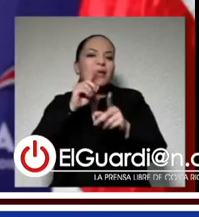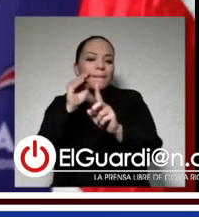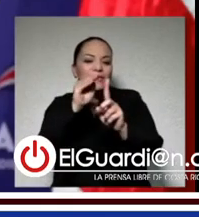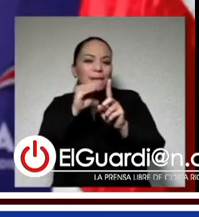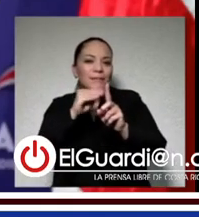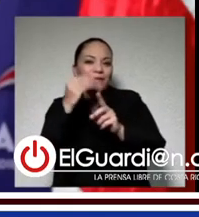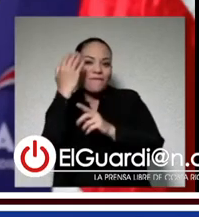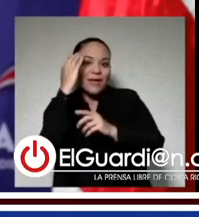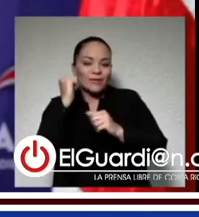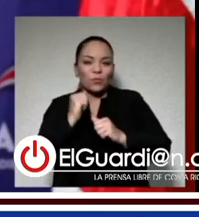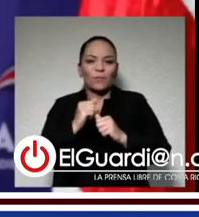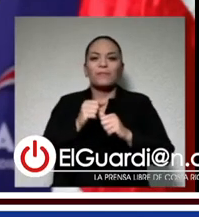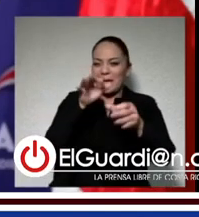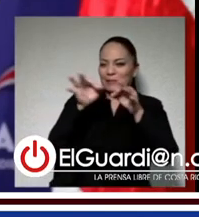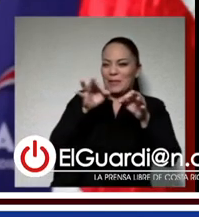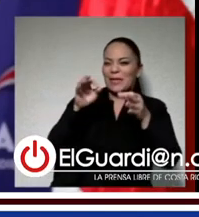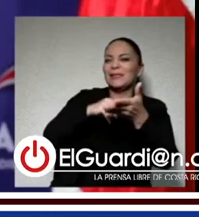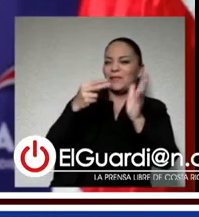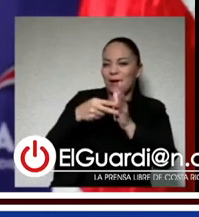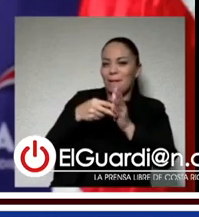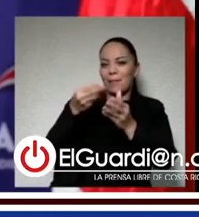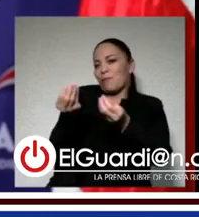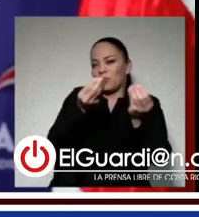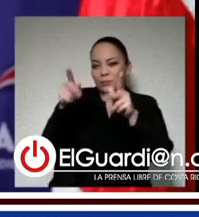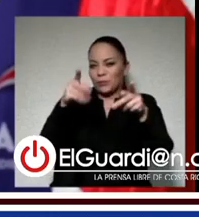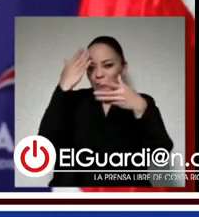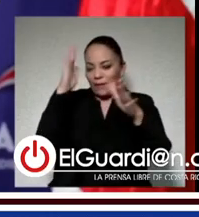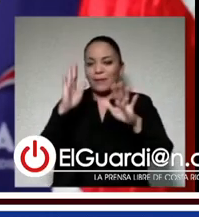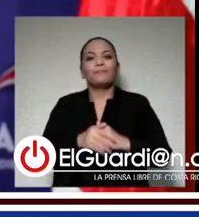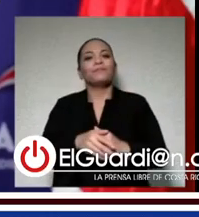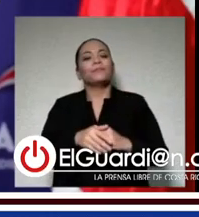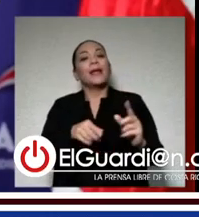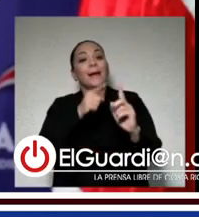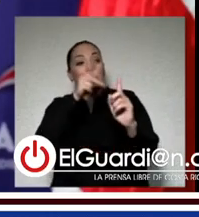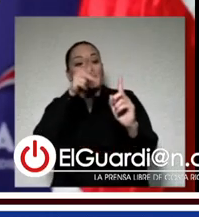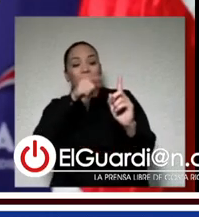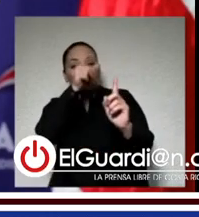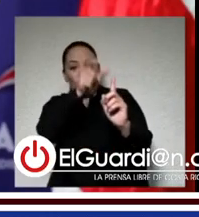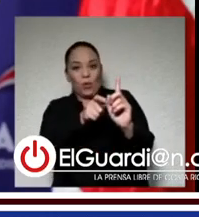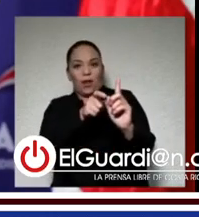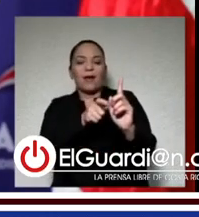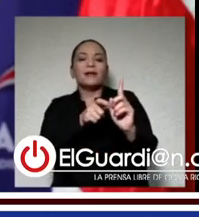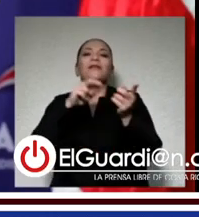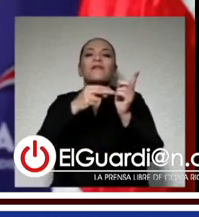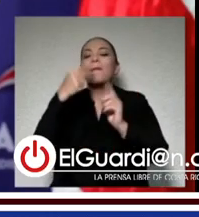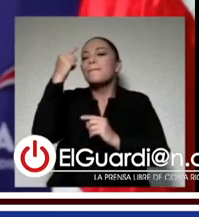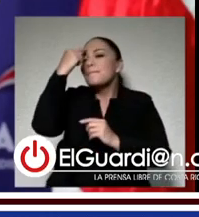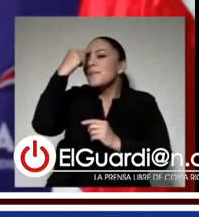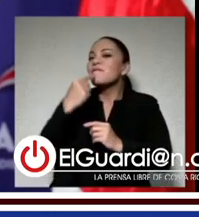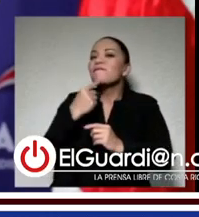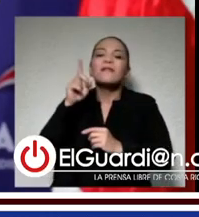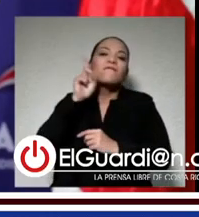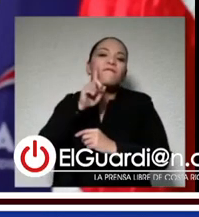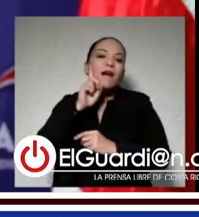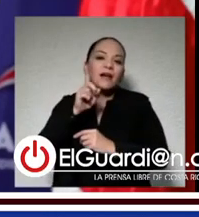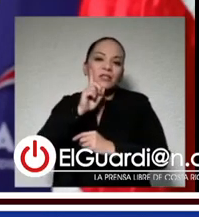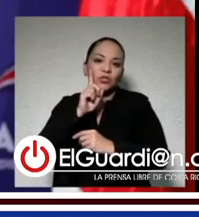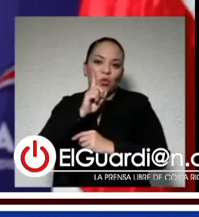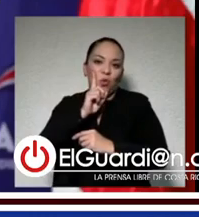un troll, es una imagen, un personaje falso en redes